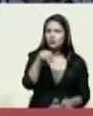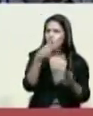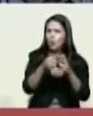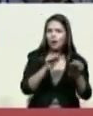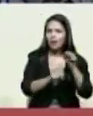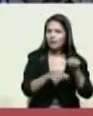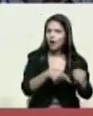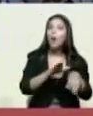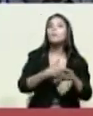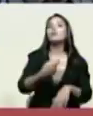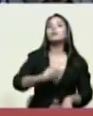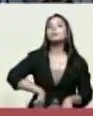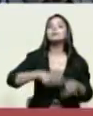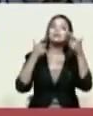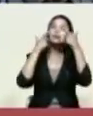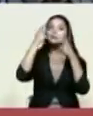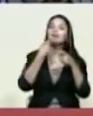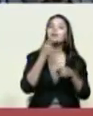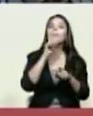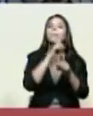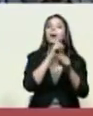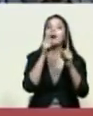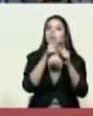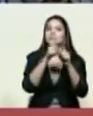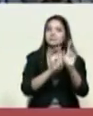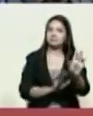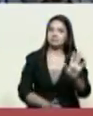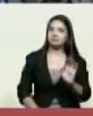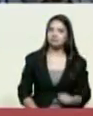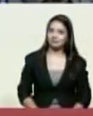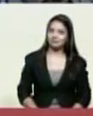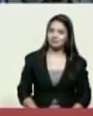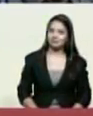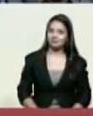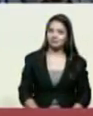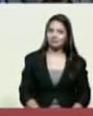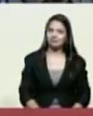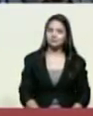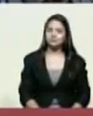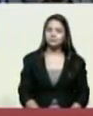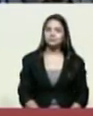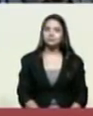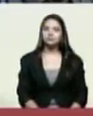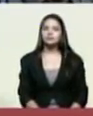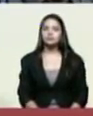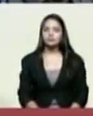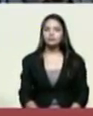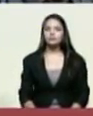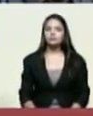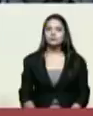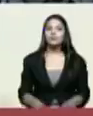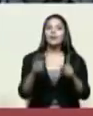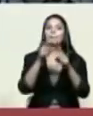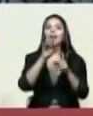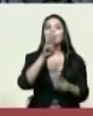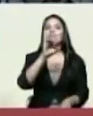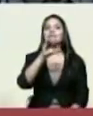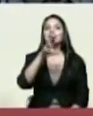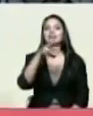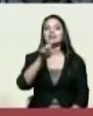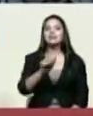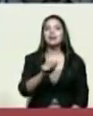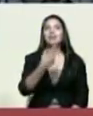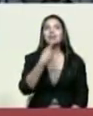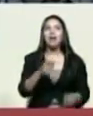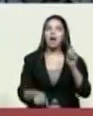defendieron, porque el presidente Chávez le dijo eso. Y en verdad, el término bicha es como decir, aquí